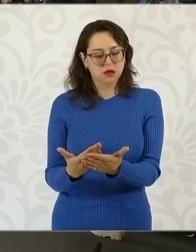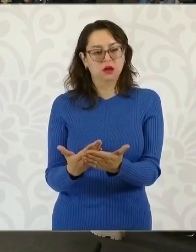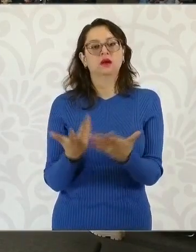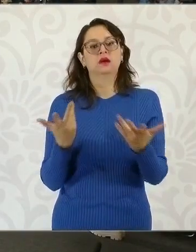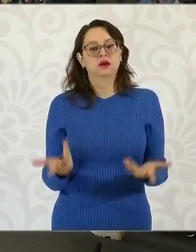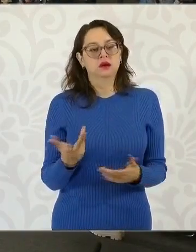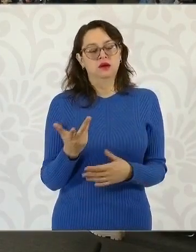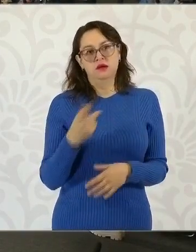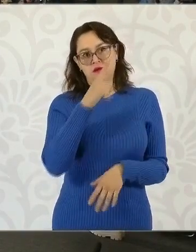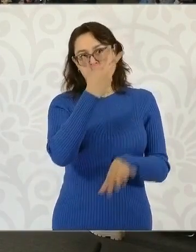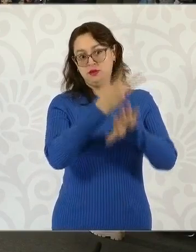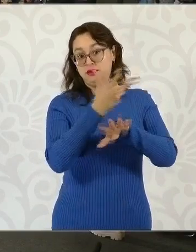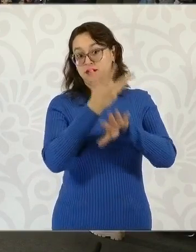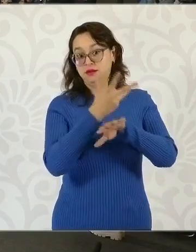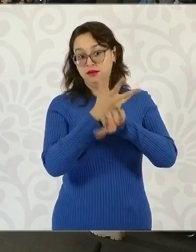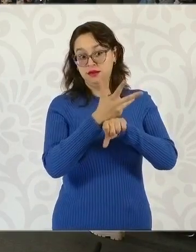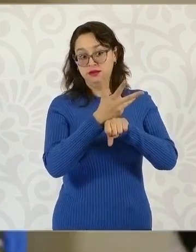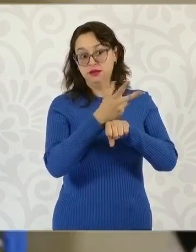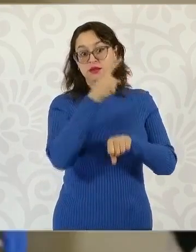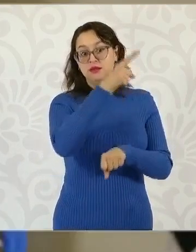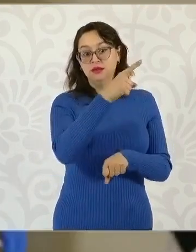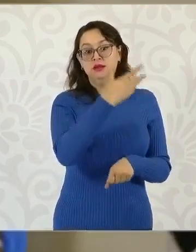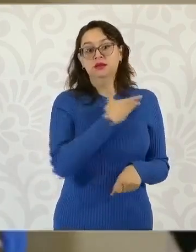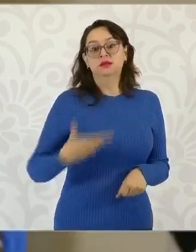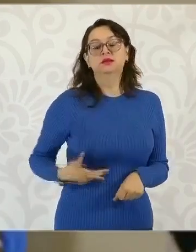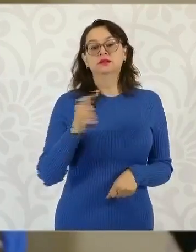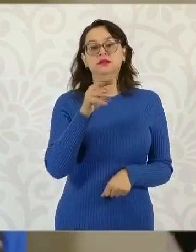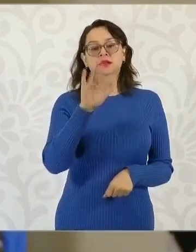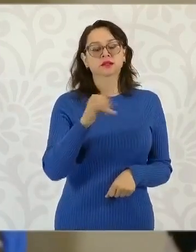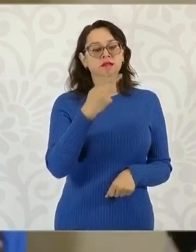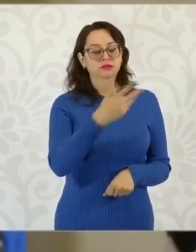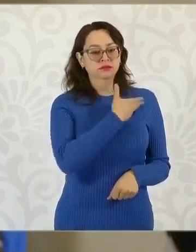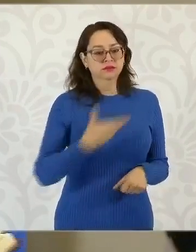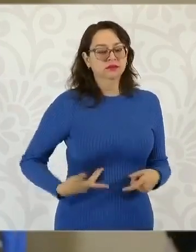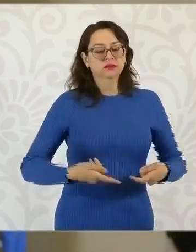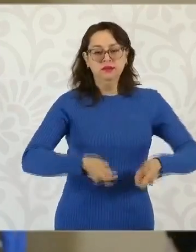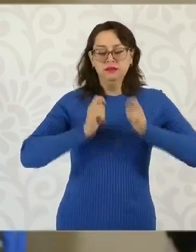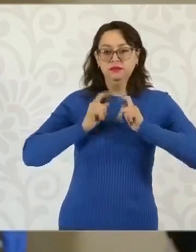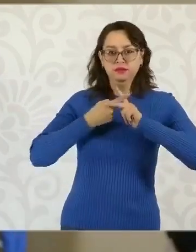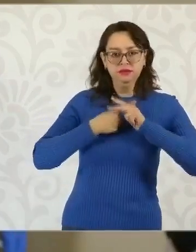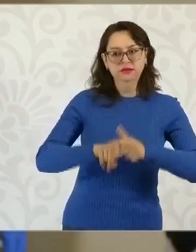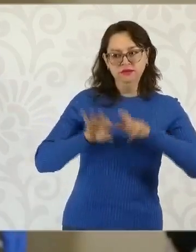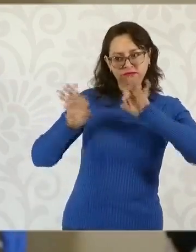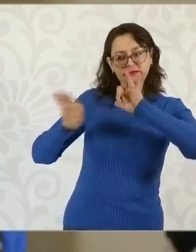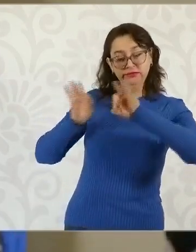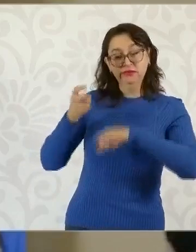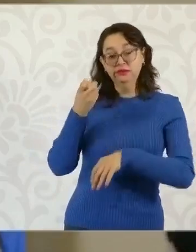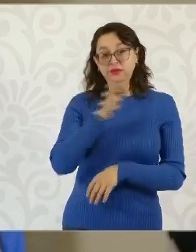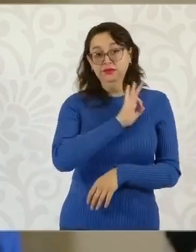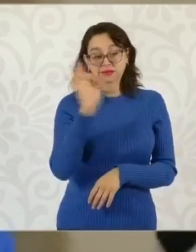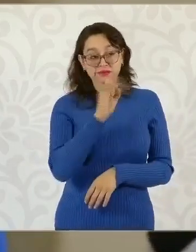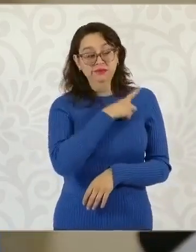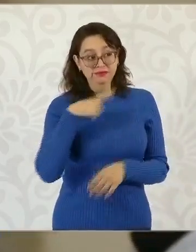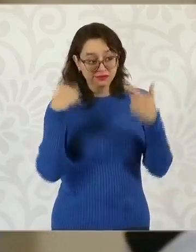posición de Estados Unidos, sobre todo a raíz de que Donald Trump asumió la presidencia. En otro tema, Presidenta,